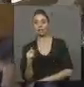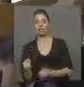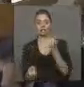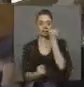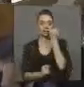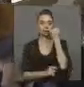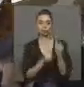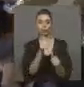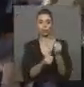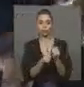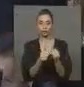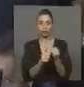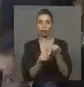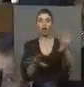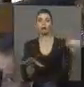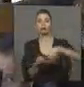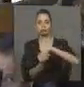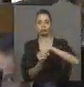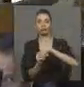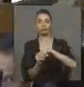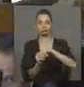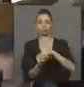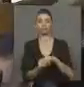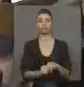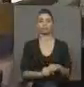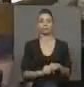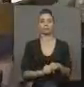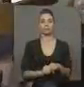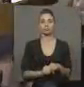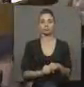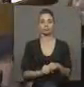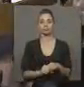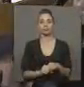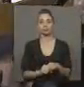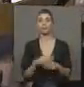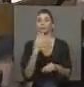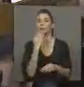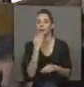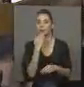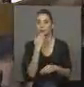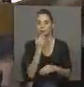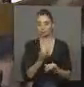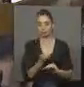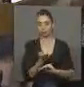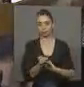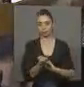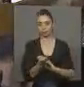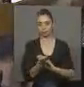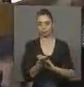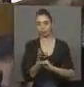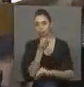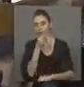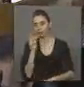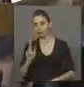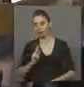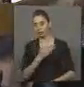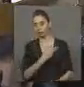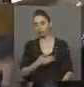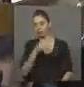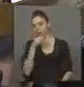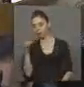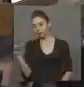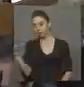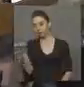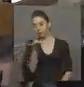institutos profesionales también en el beneficio de la gratuidad. Y también yo quisiera solicitarle por su intermedio, señor